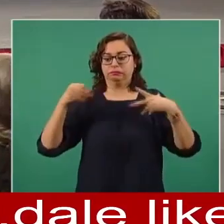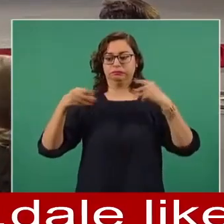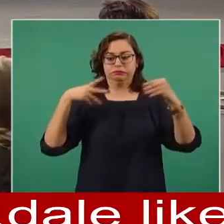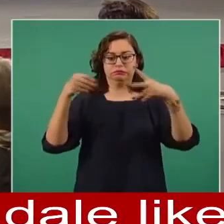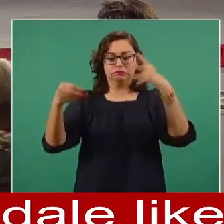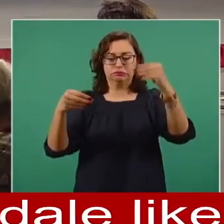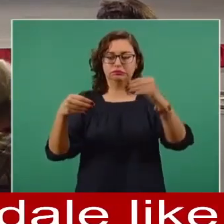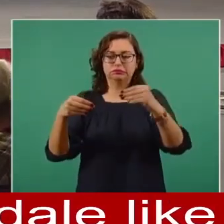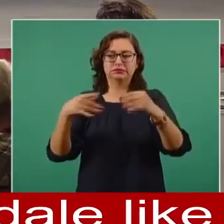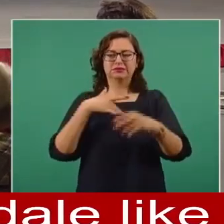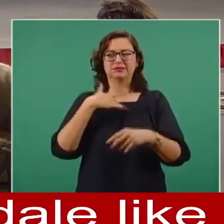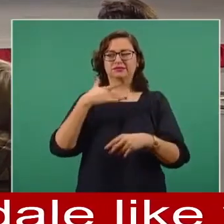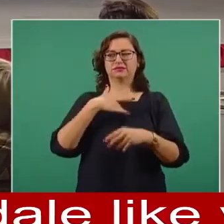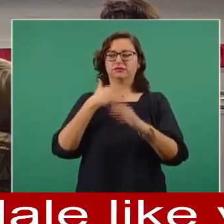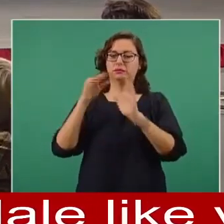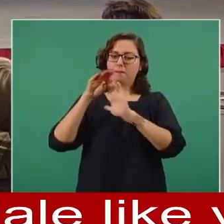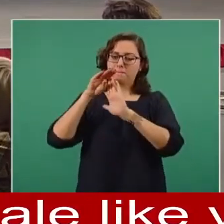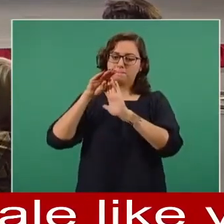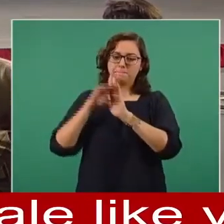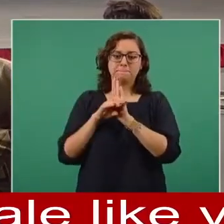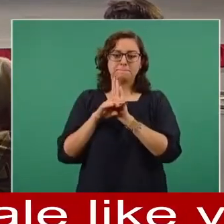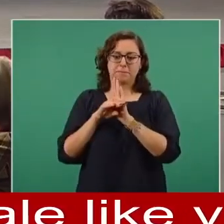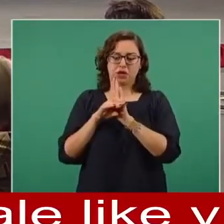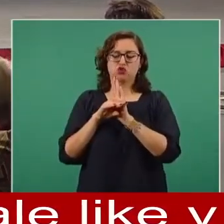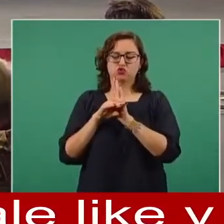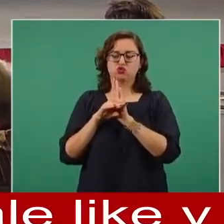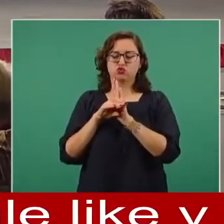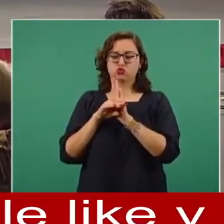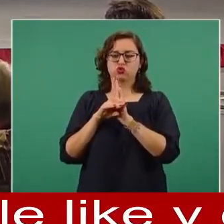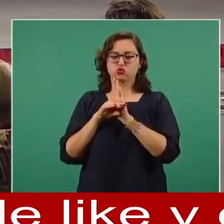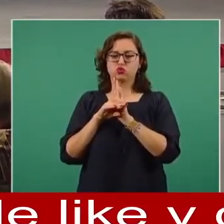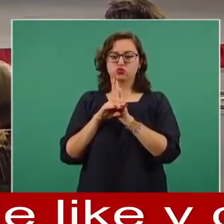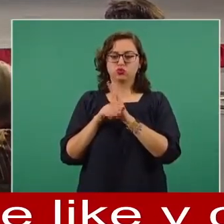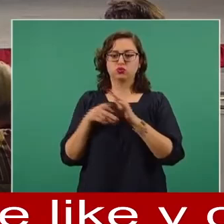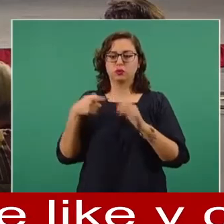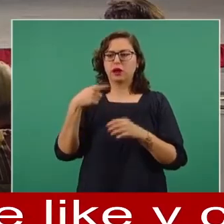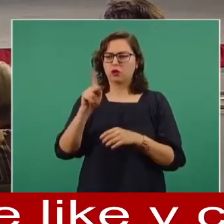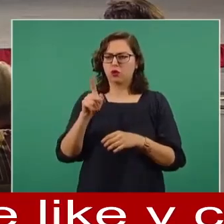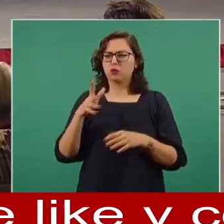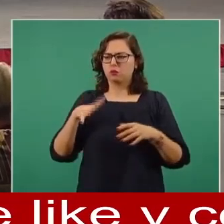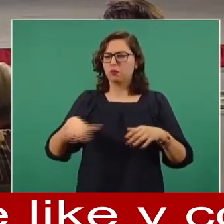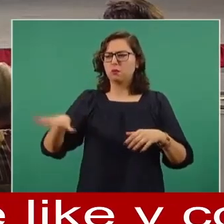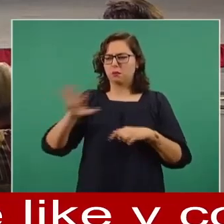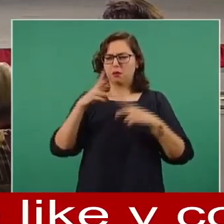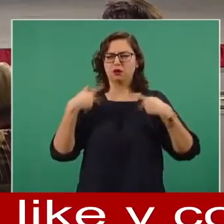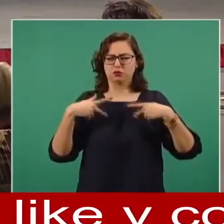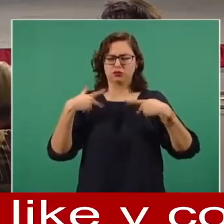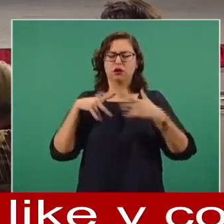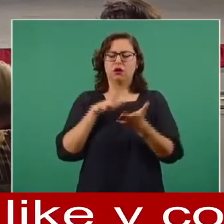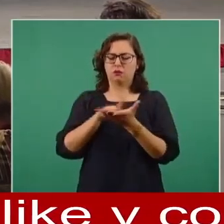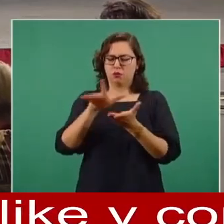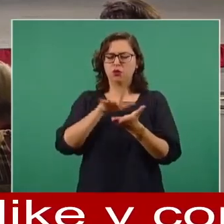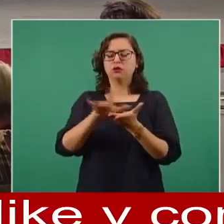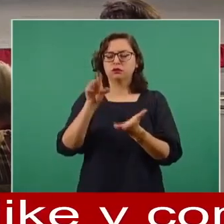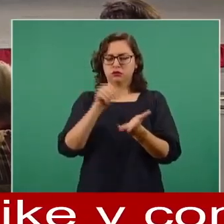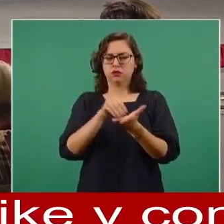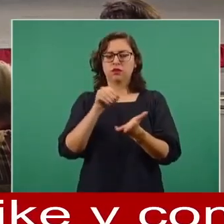pero sigue estando muy bien, porque es un buen gobernante.